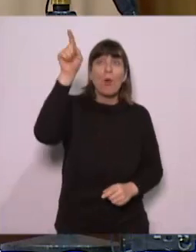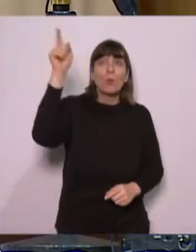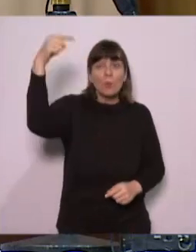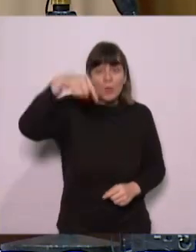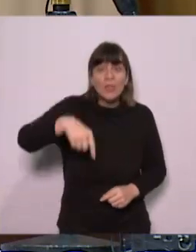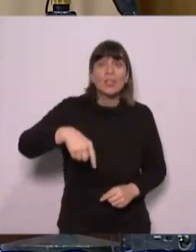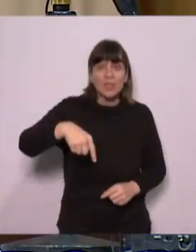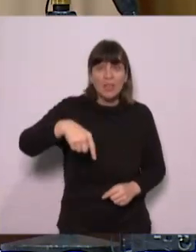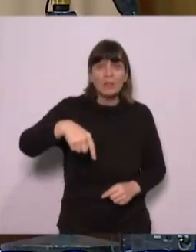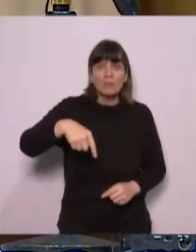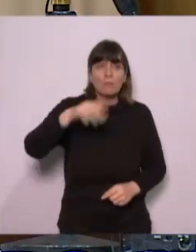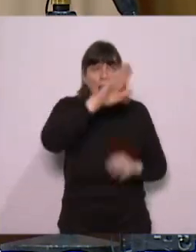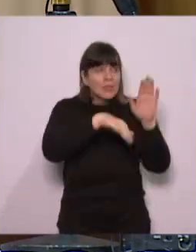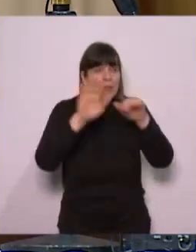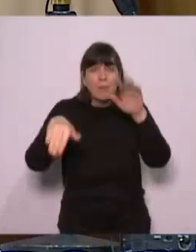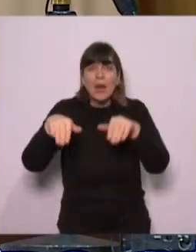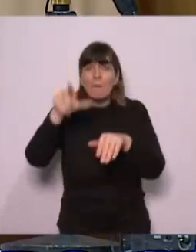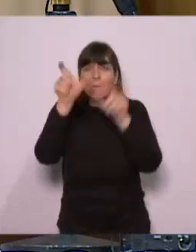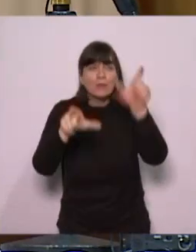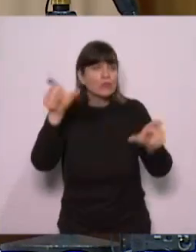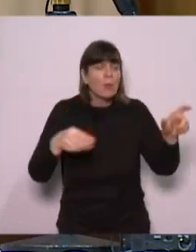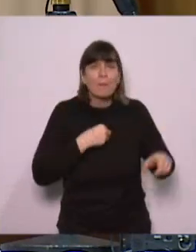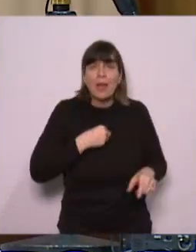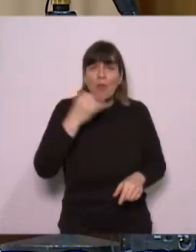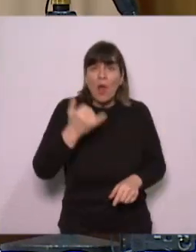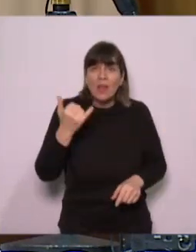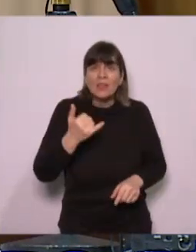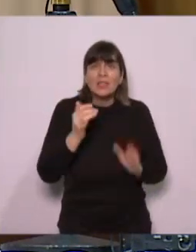piedad. Tú que has venido a llamar a los pecadores.